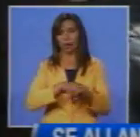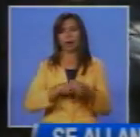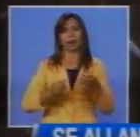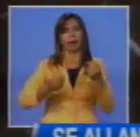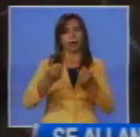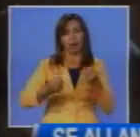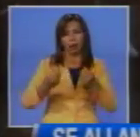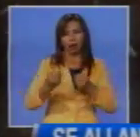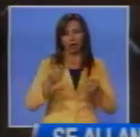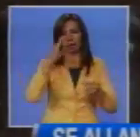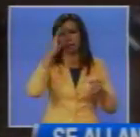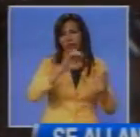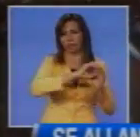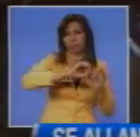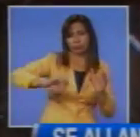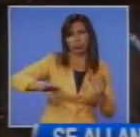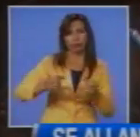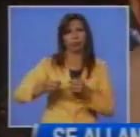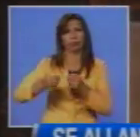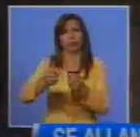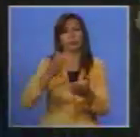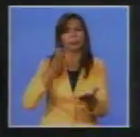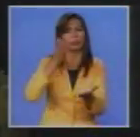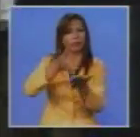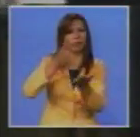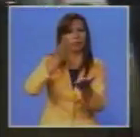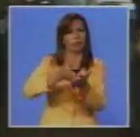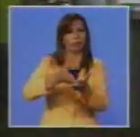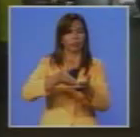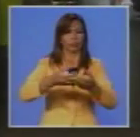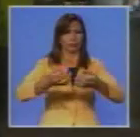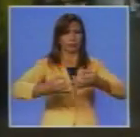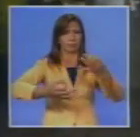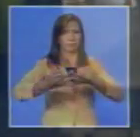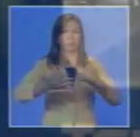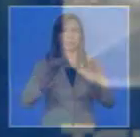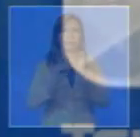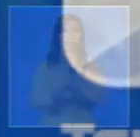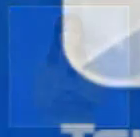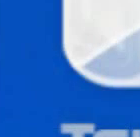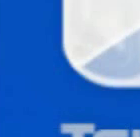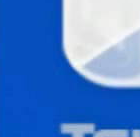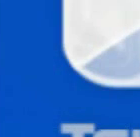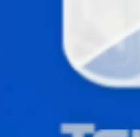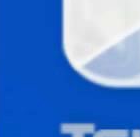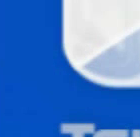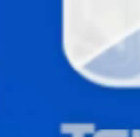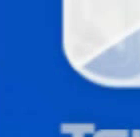policía que los llevaron hasta la Fiscalía. Joana Ramos, 24 horas.